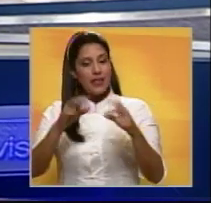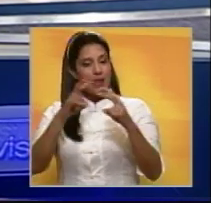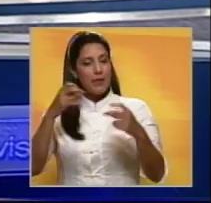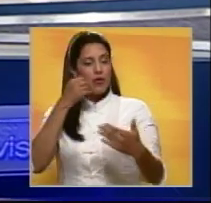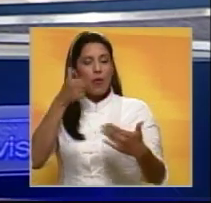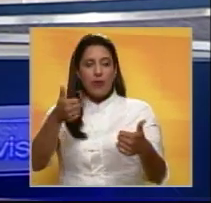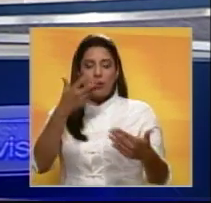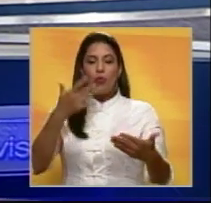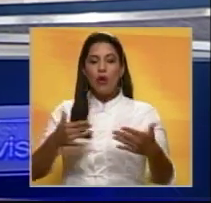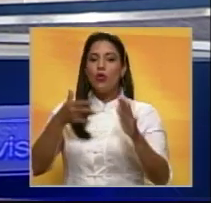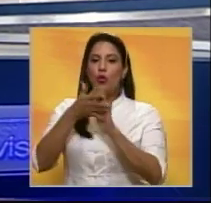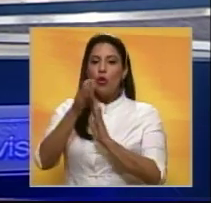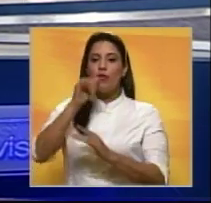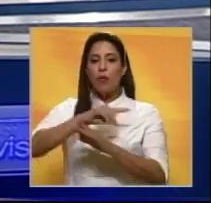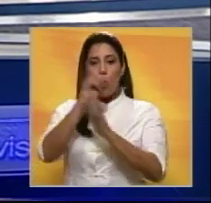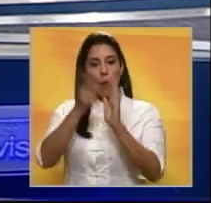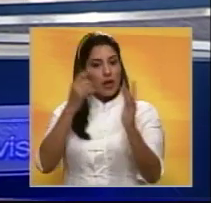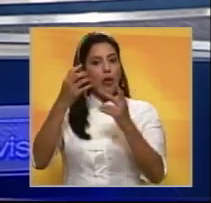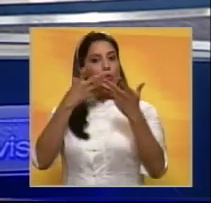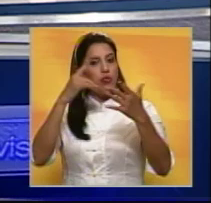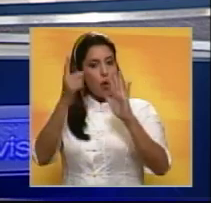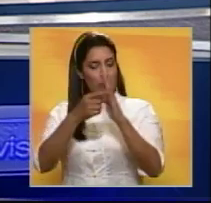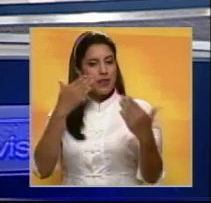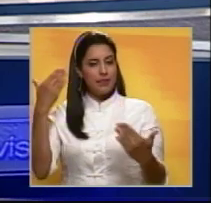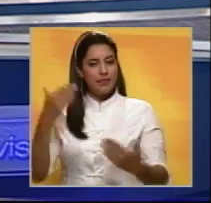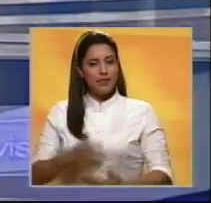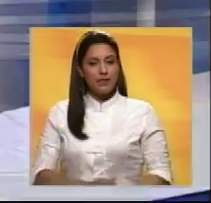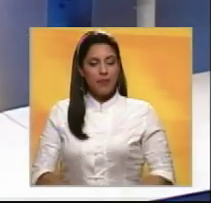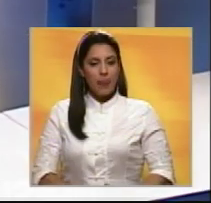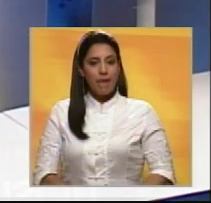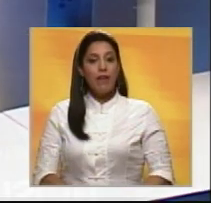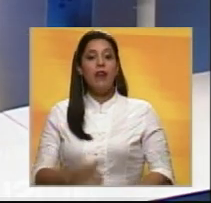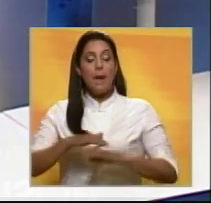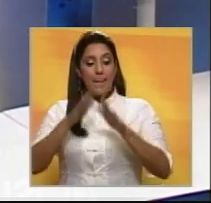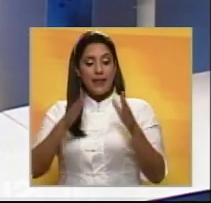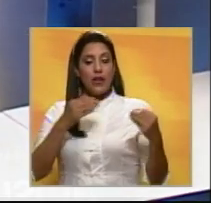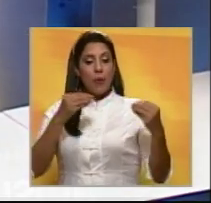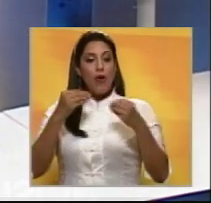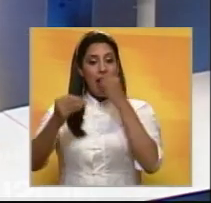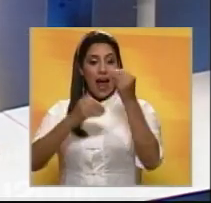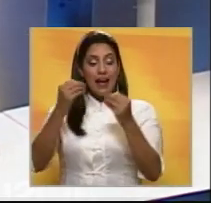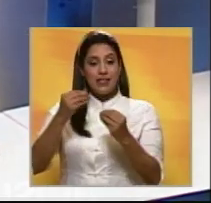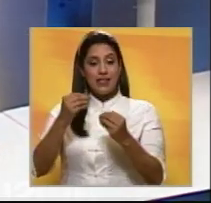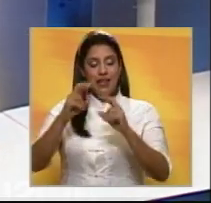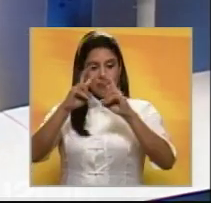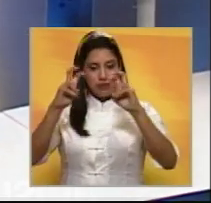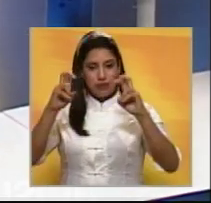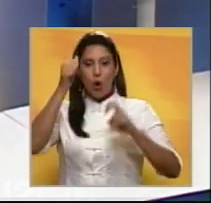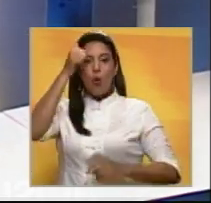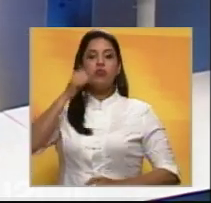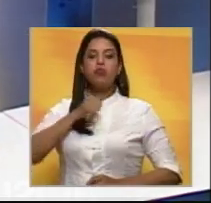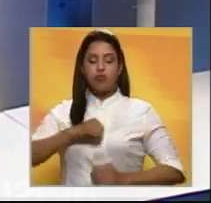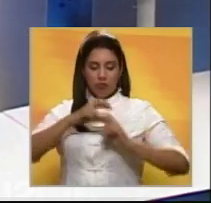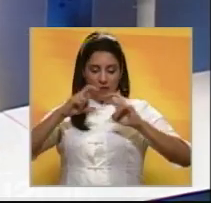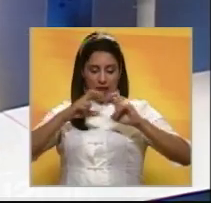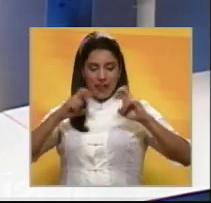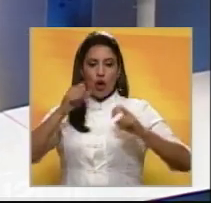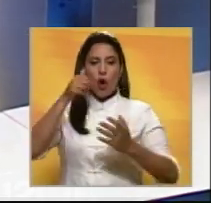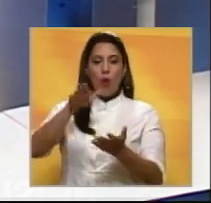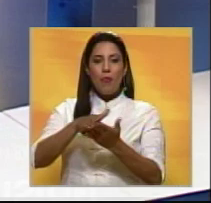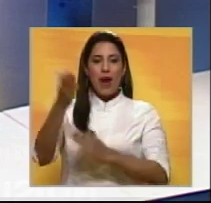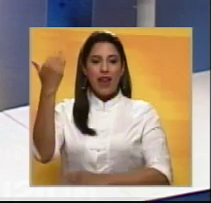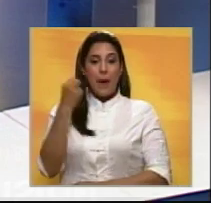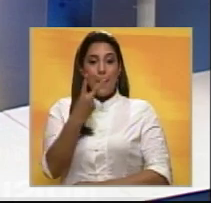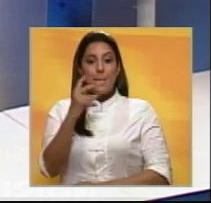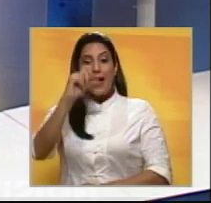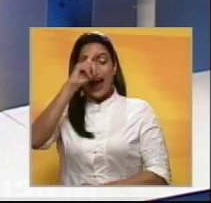Vamos a dar inicio a estas informaciones con todos los detalles. Comenzamos. El Ministerio Público realizó autopsia al joven Juan Pablo Pernalete Llovera,